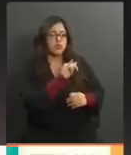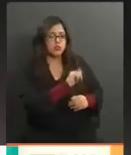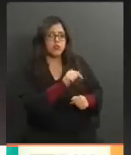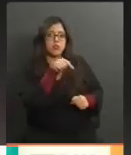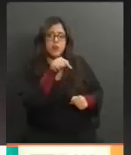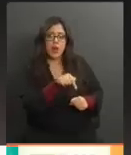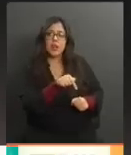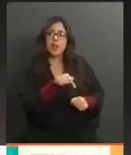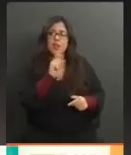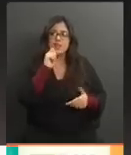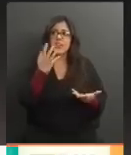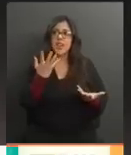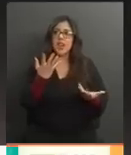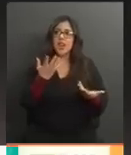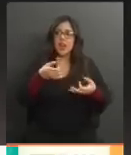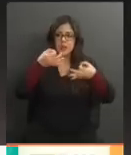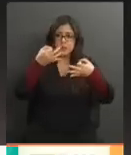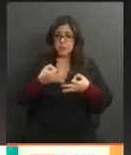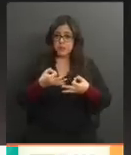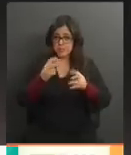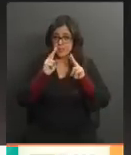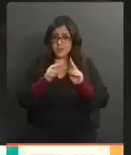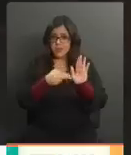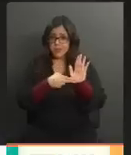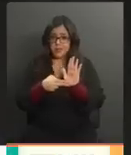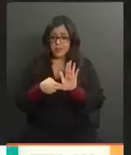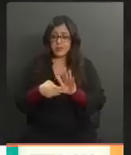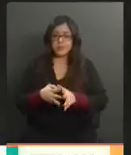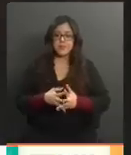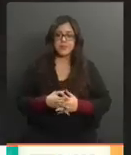una obra, en realidad, que los invitamos a conocer.